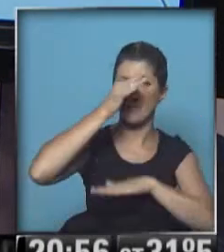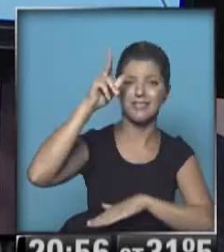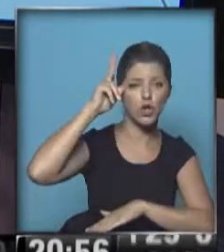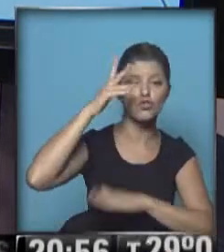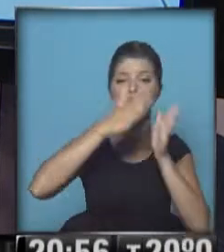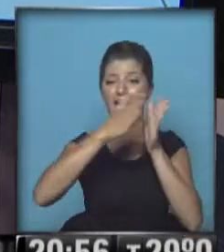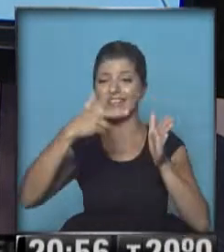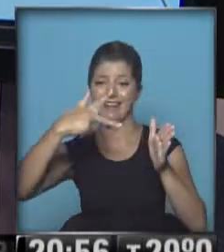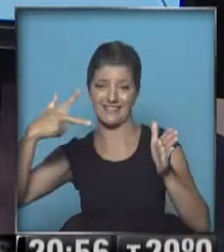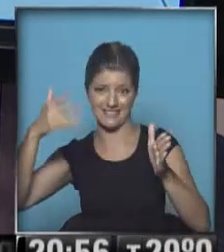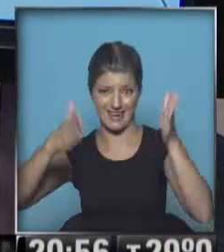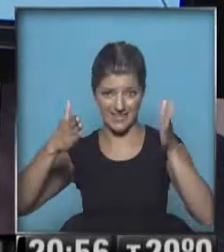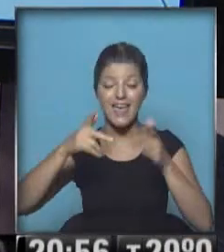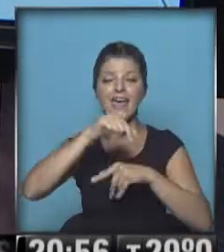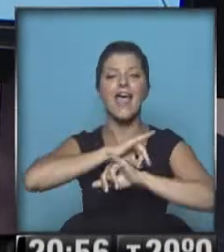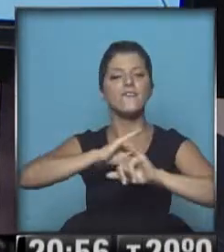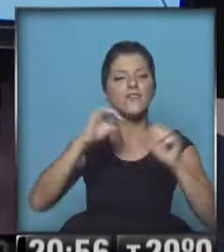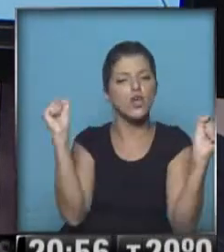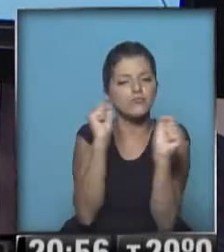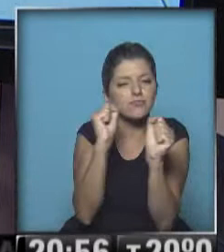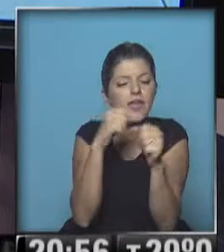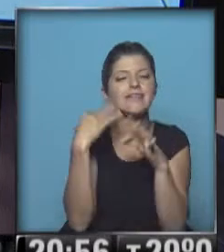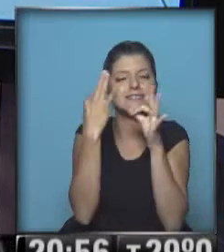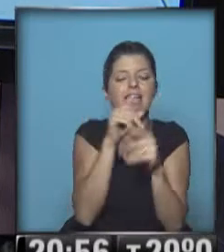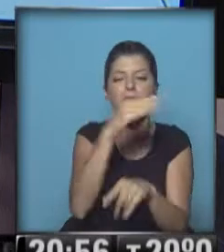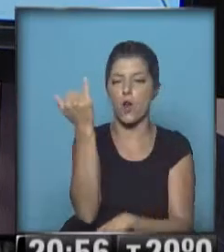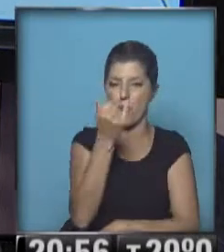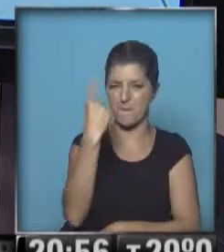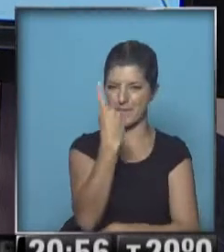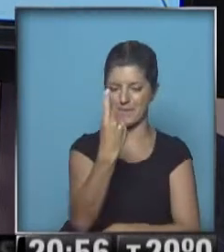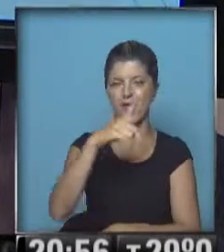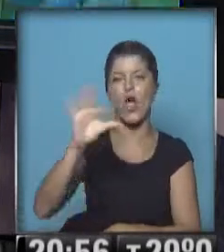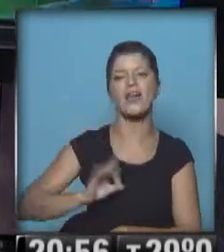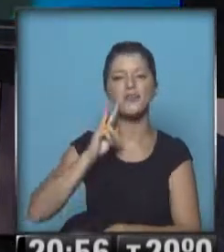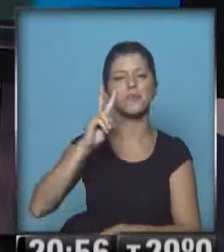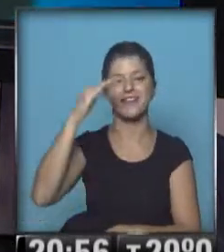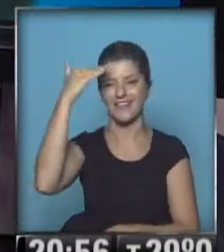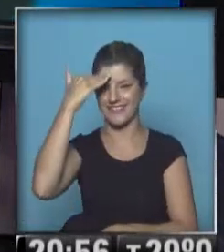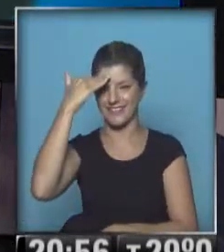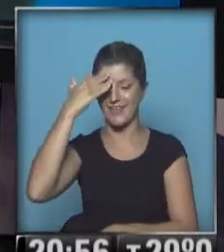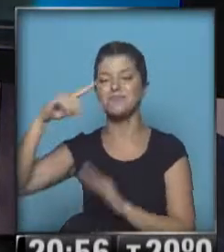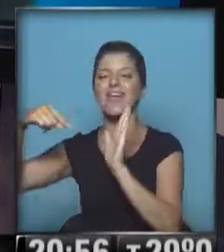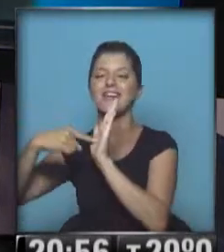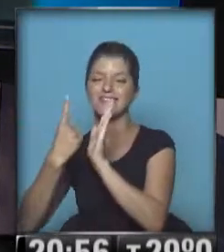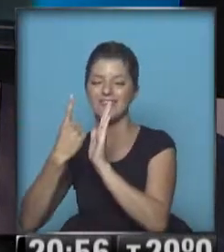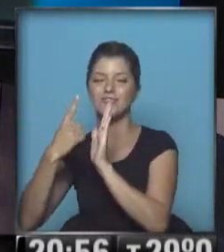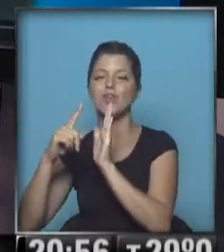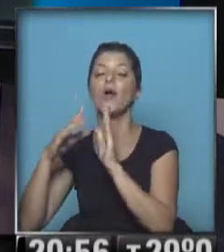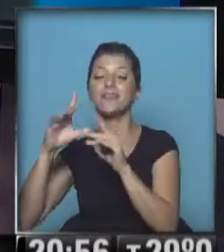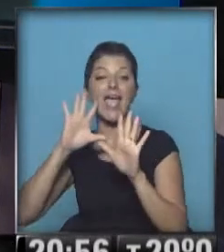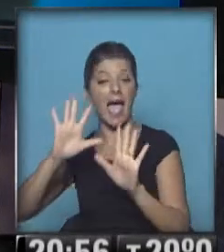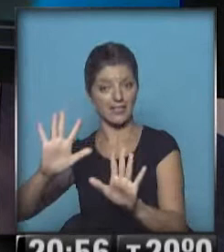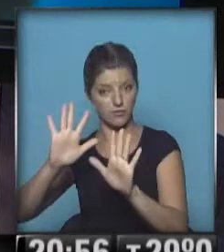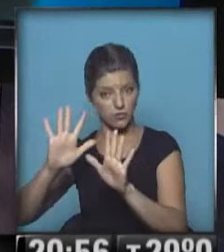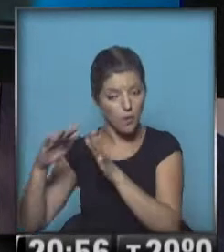33 grados. El aire frío aquí recién llegará a partir del jueves primero del 2015. En la zona central este, atención, que el aire frío